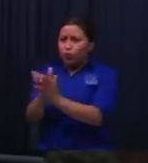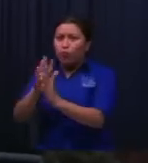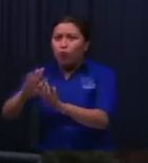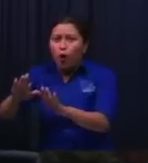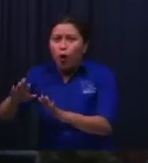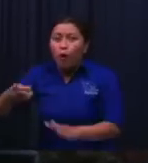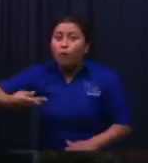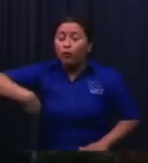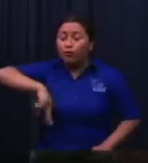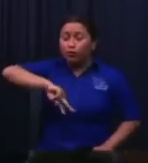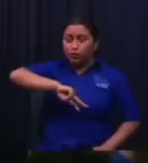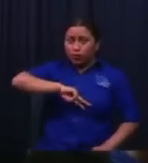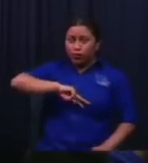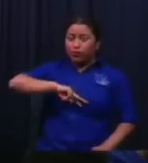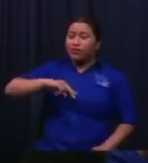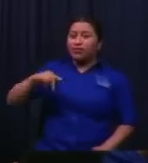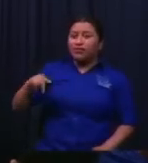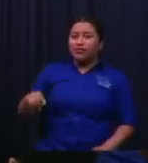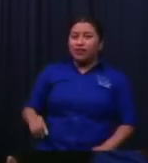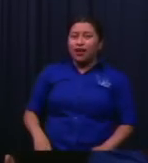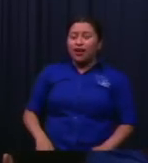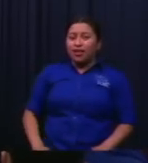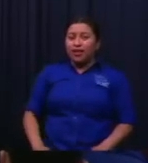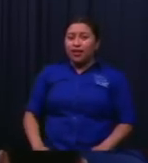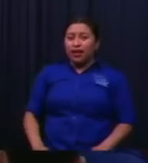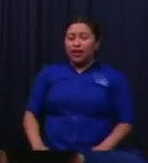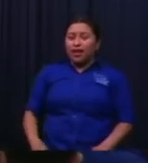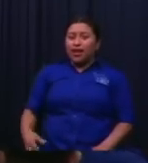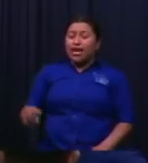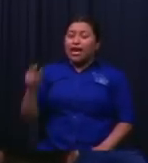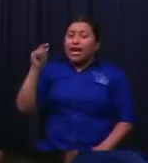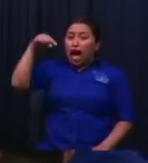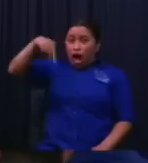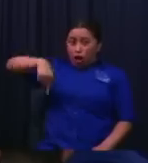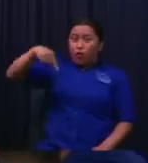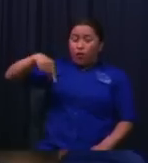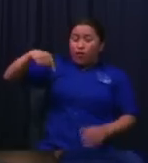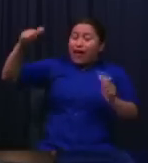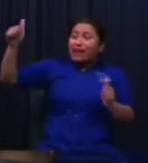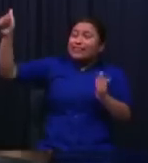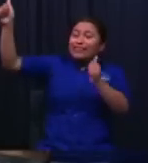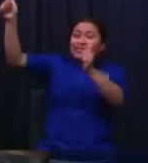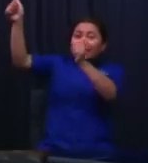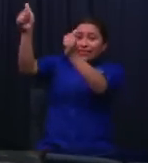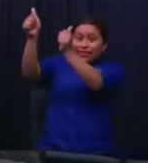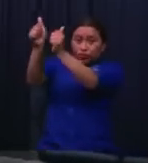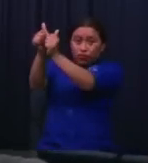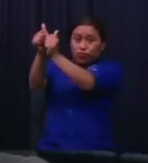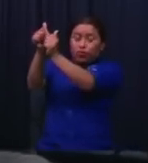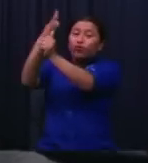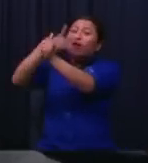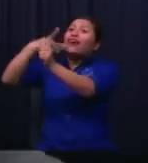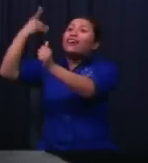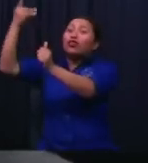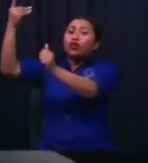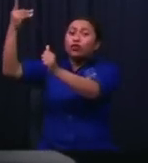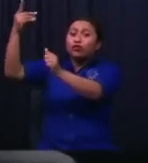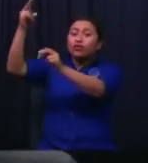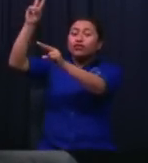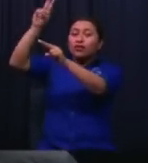menospreciando la vergüenza, y se ha sentado a la diestra del trono de Dios. Bendito Dios.